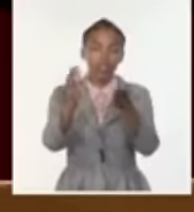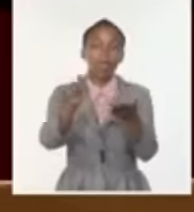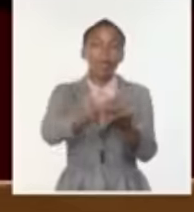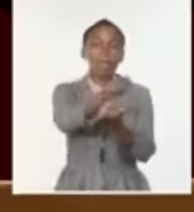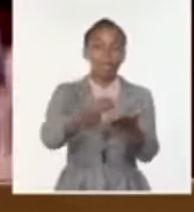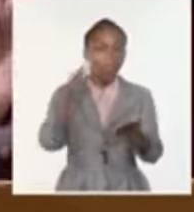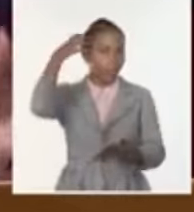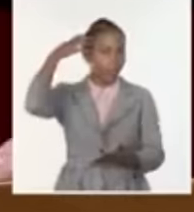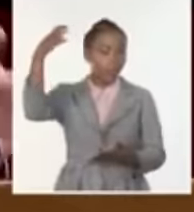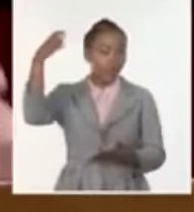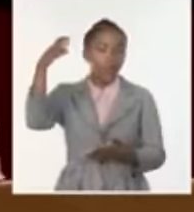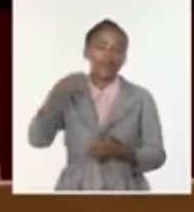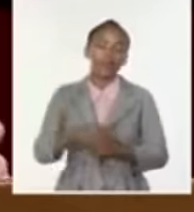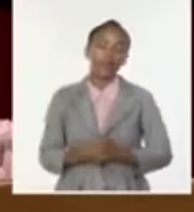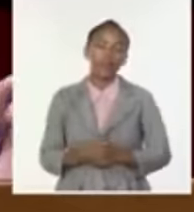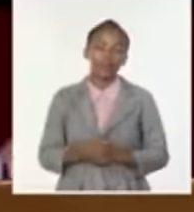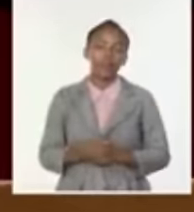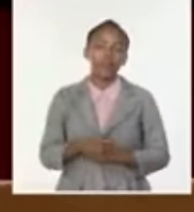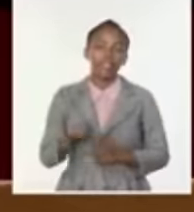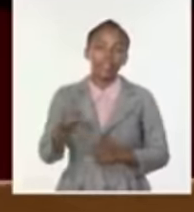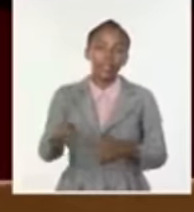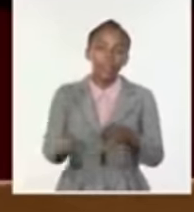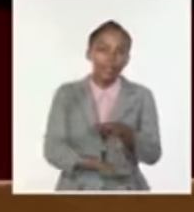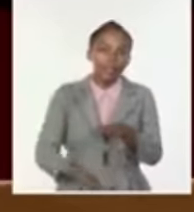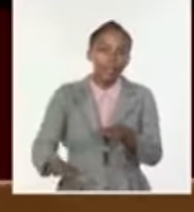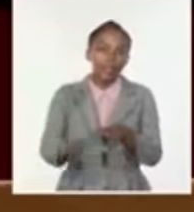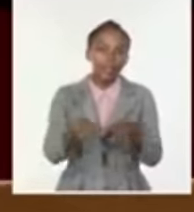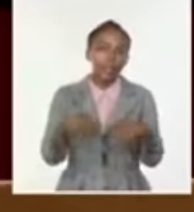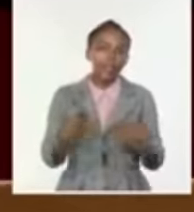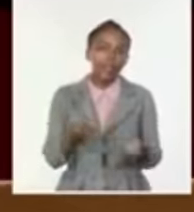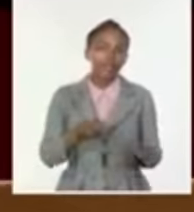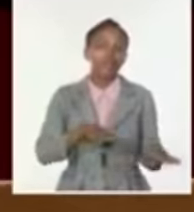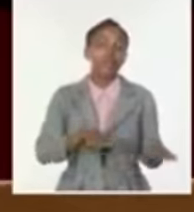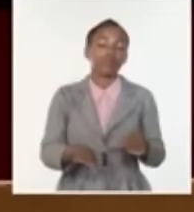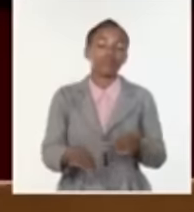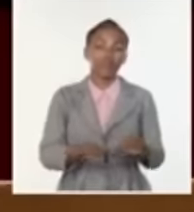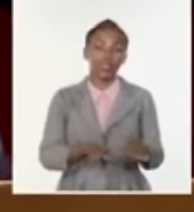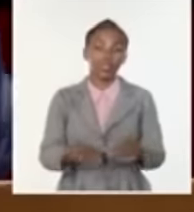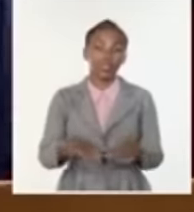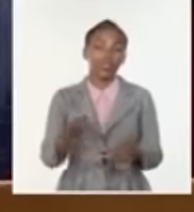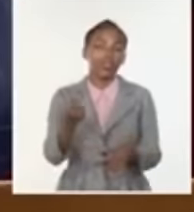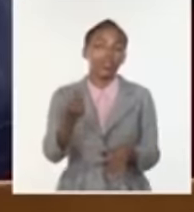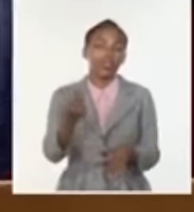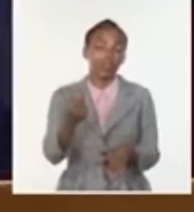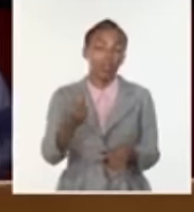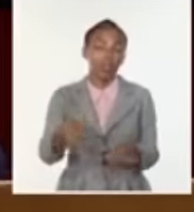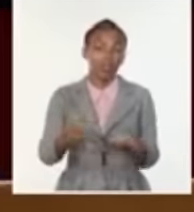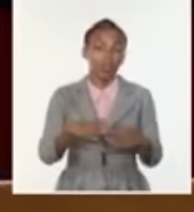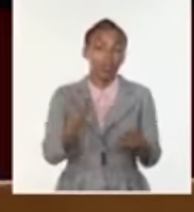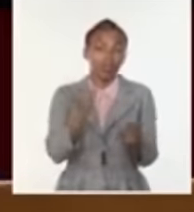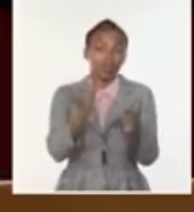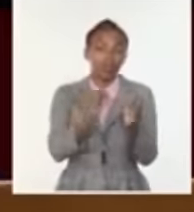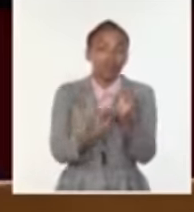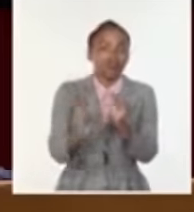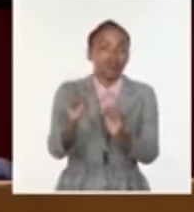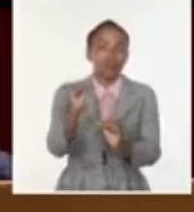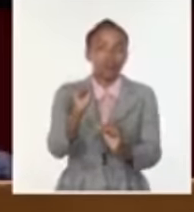gobierno. Está basado en las condiciones también de una economía en situaciones excepcionales, y